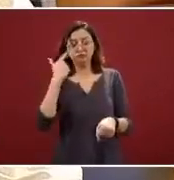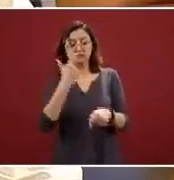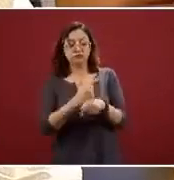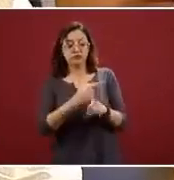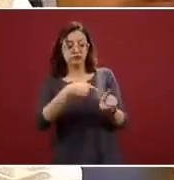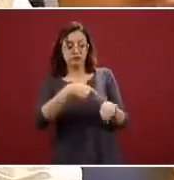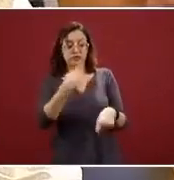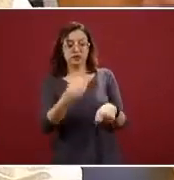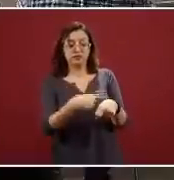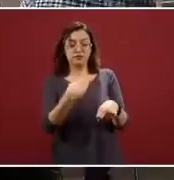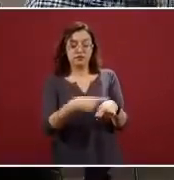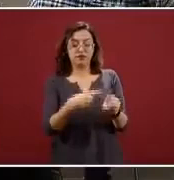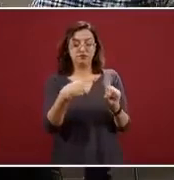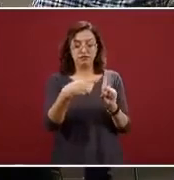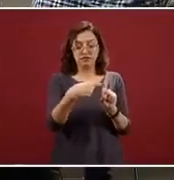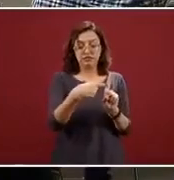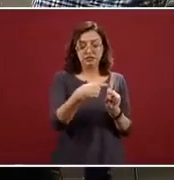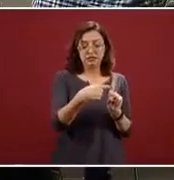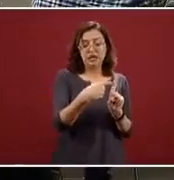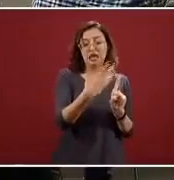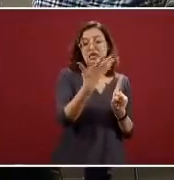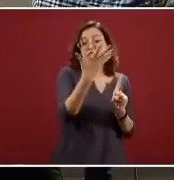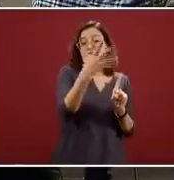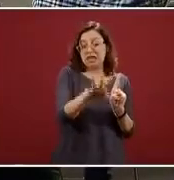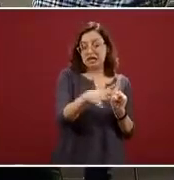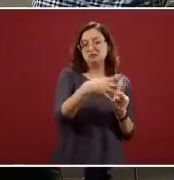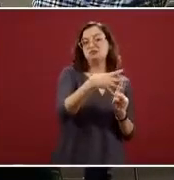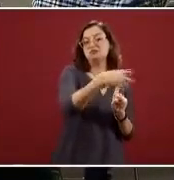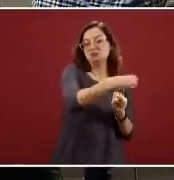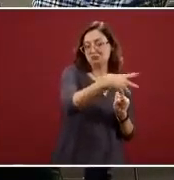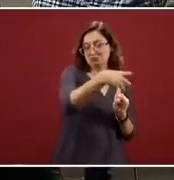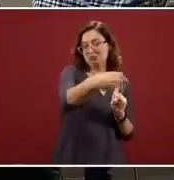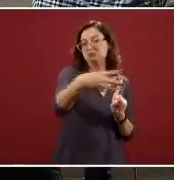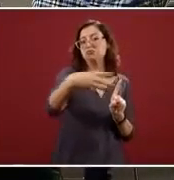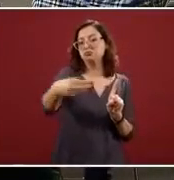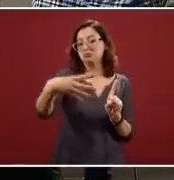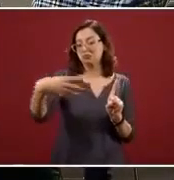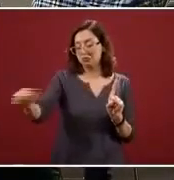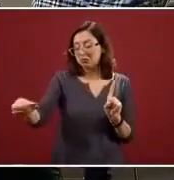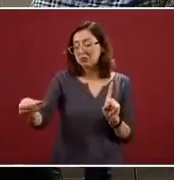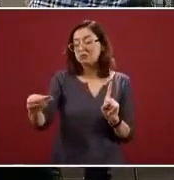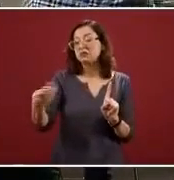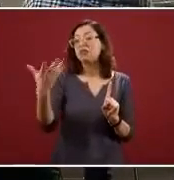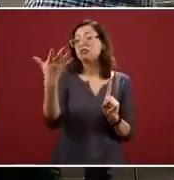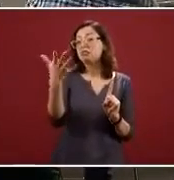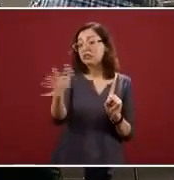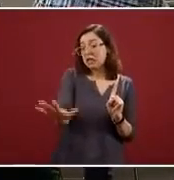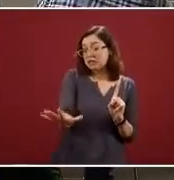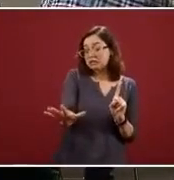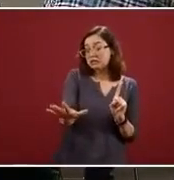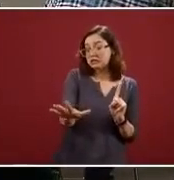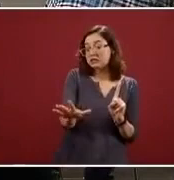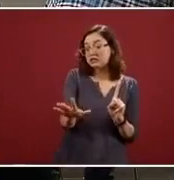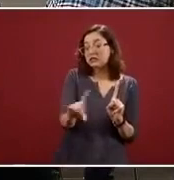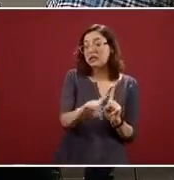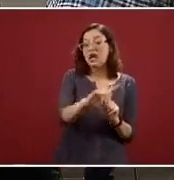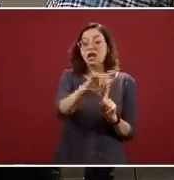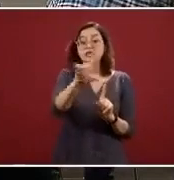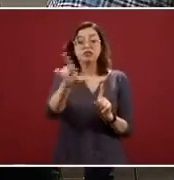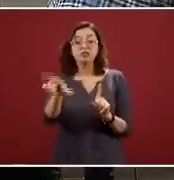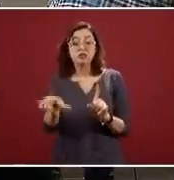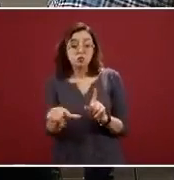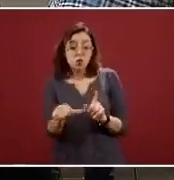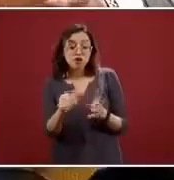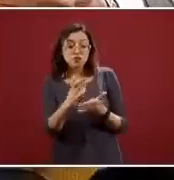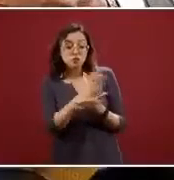10 no se diagnostican, y también de las personas que después de que son aparentemente